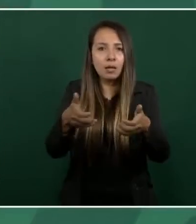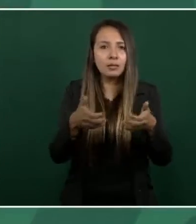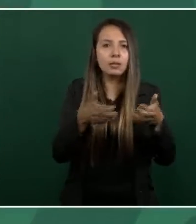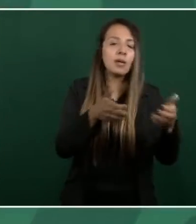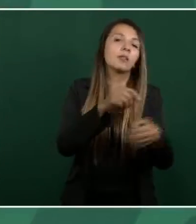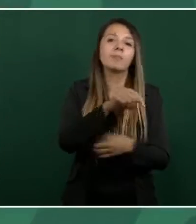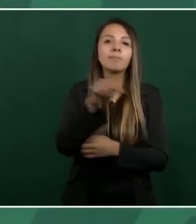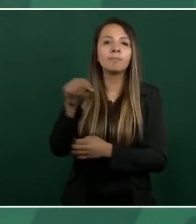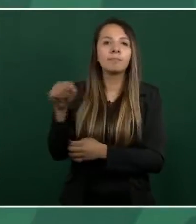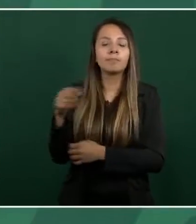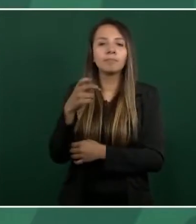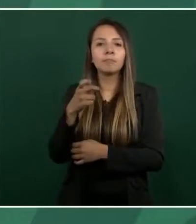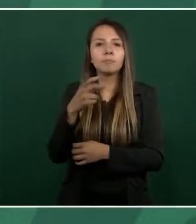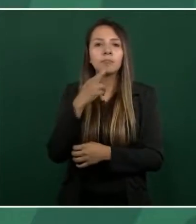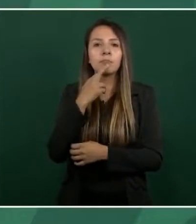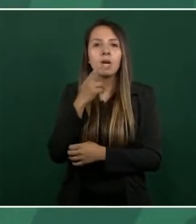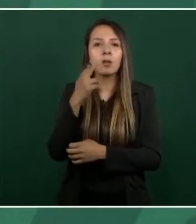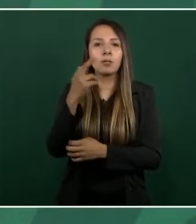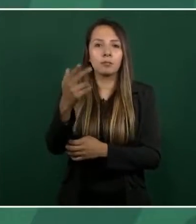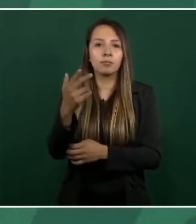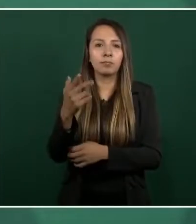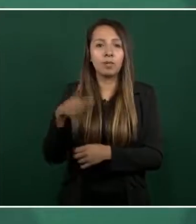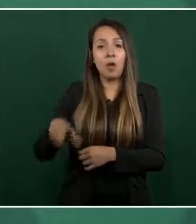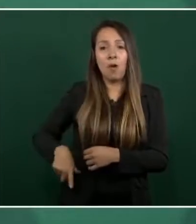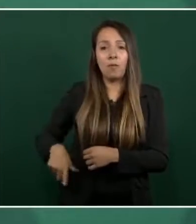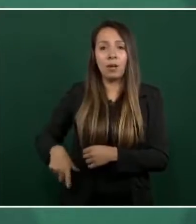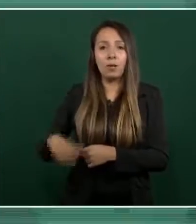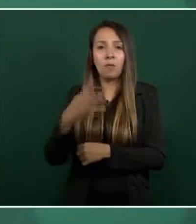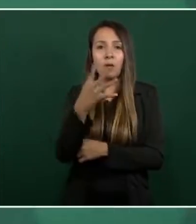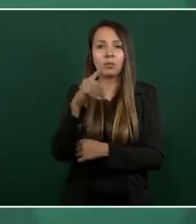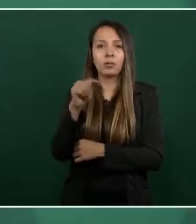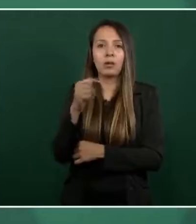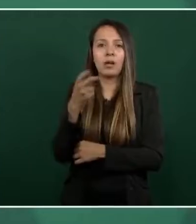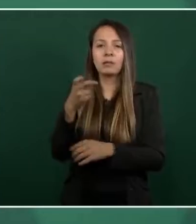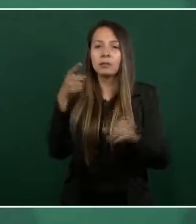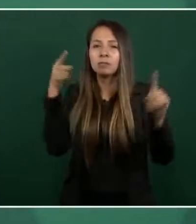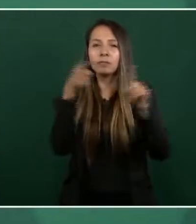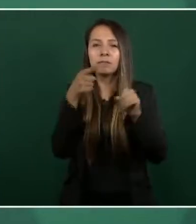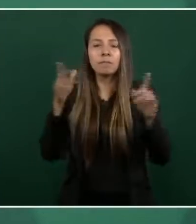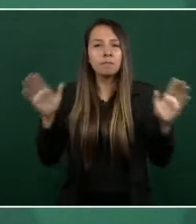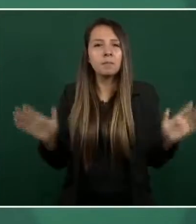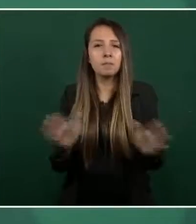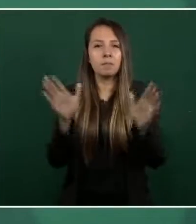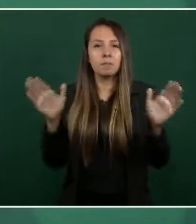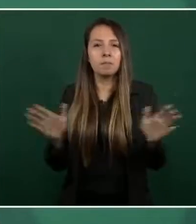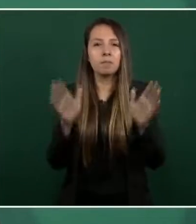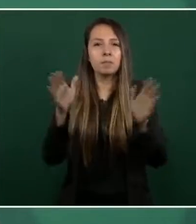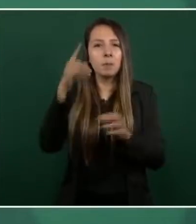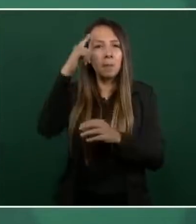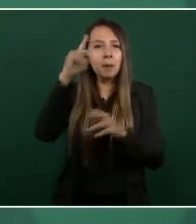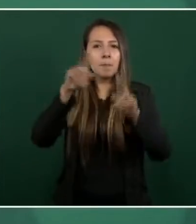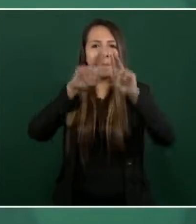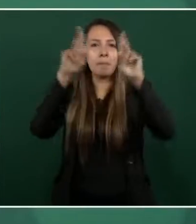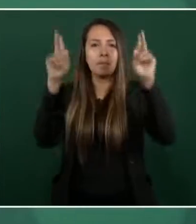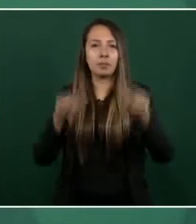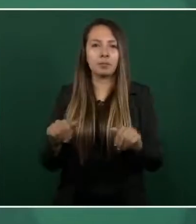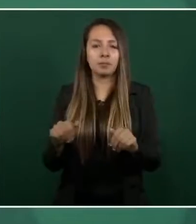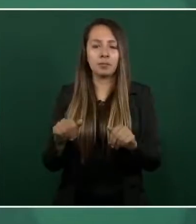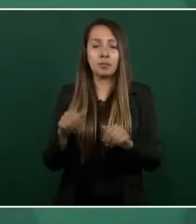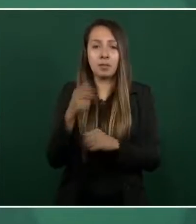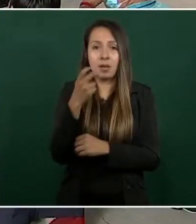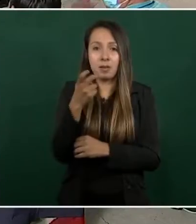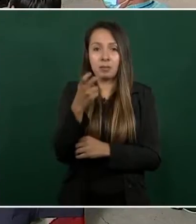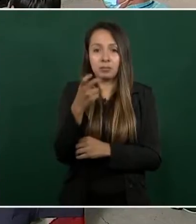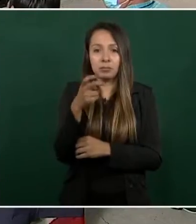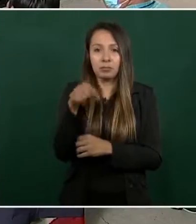gobiernos de la Cuarta Transformación, que somos verdaderos promotores de paz. Desde este rincón donde empieza la